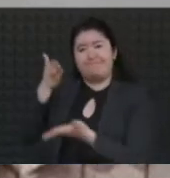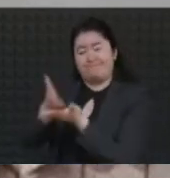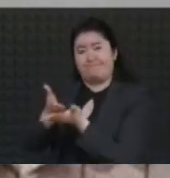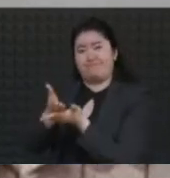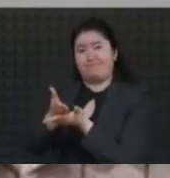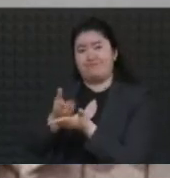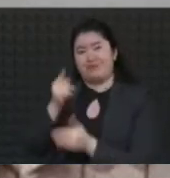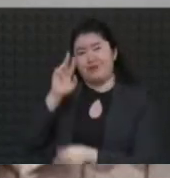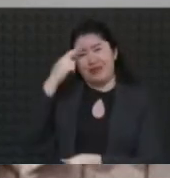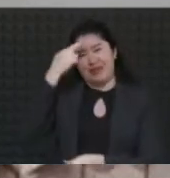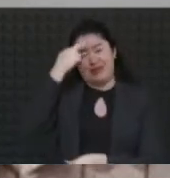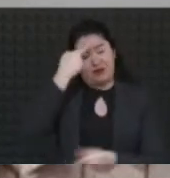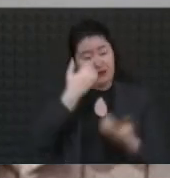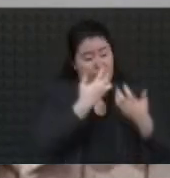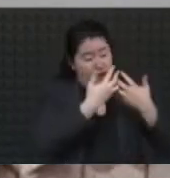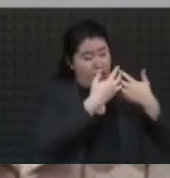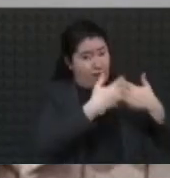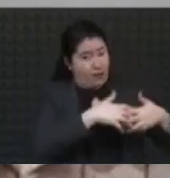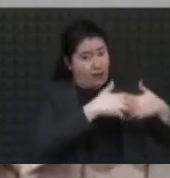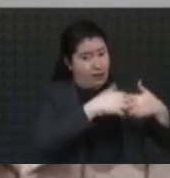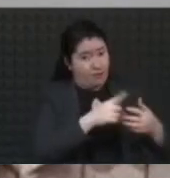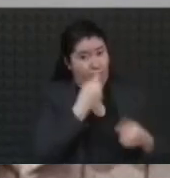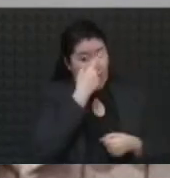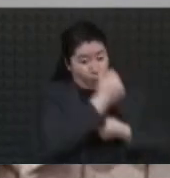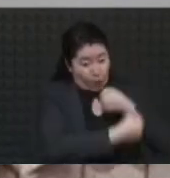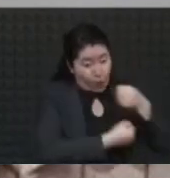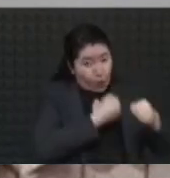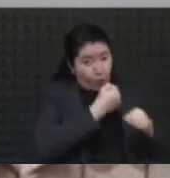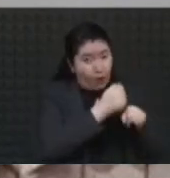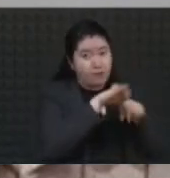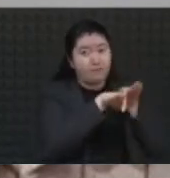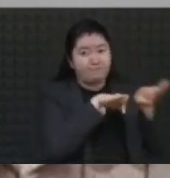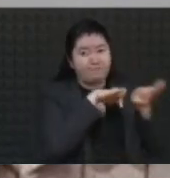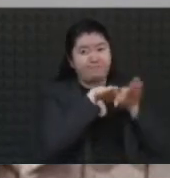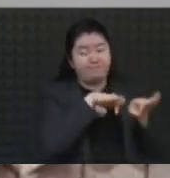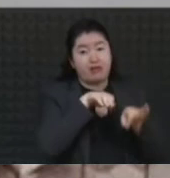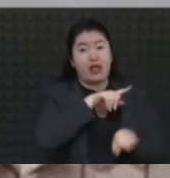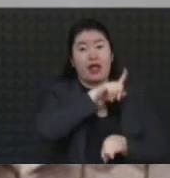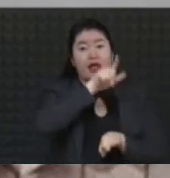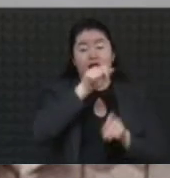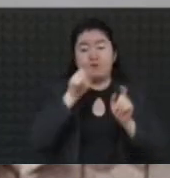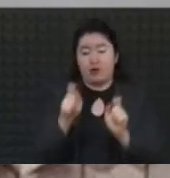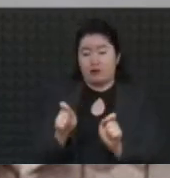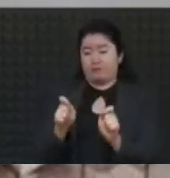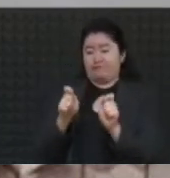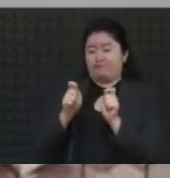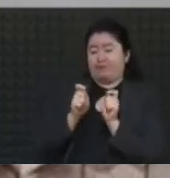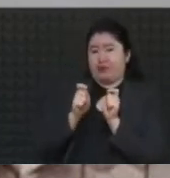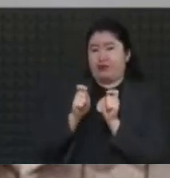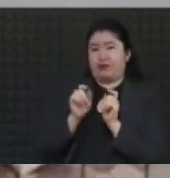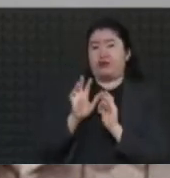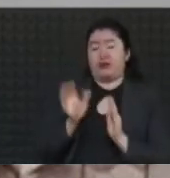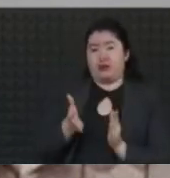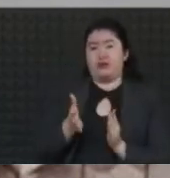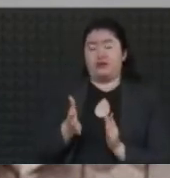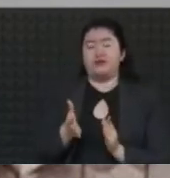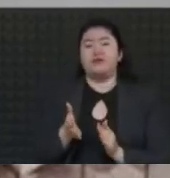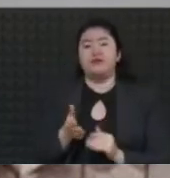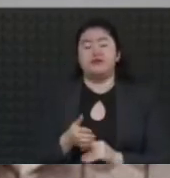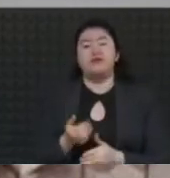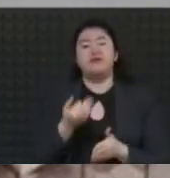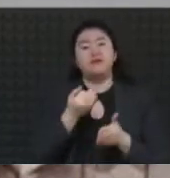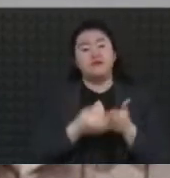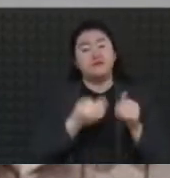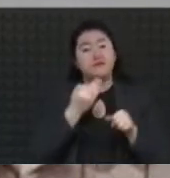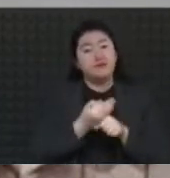que el primer año opera una empresa hasta que no se entregue al gobierno de la ciudad para su operación y se